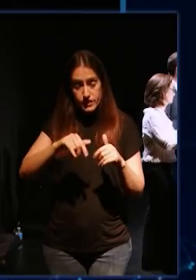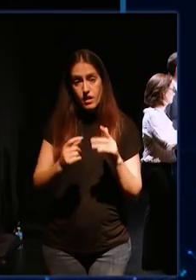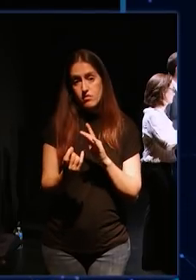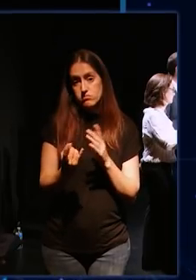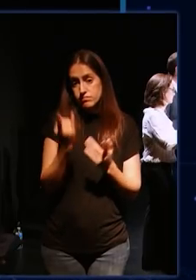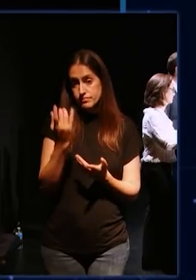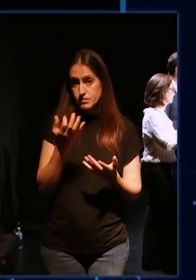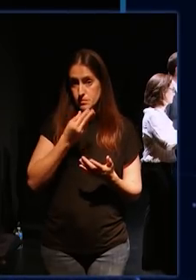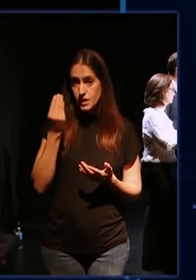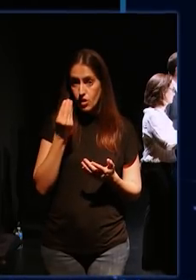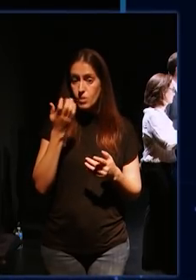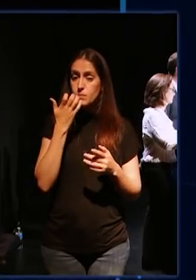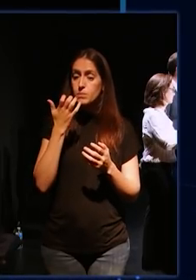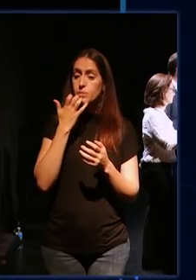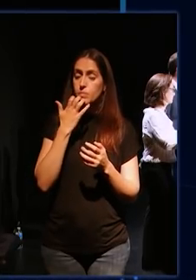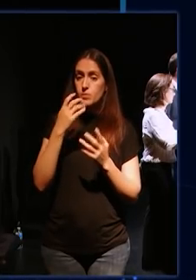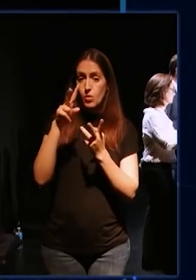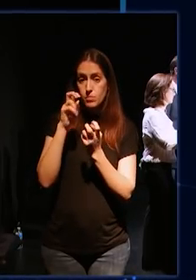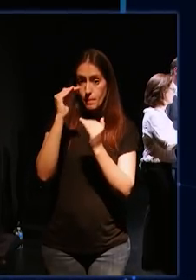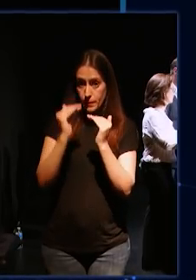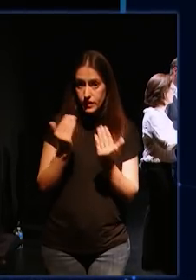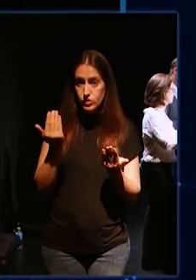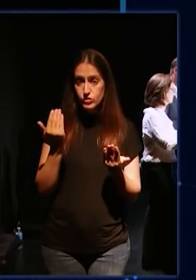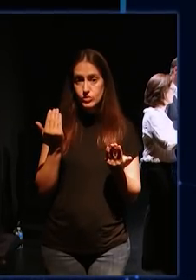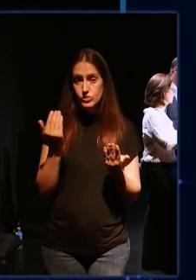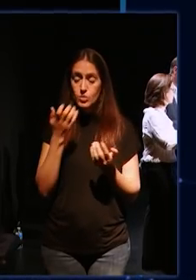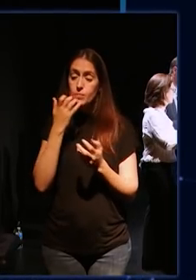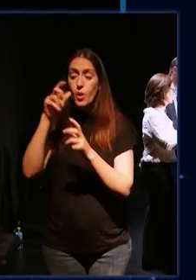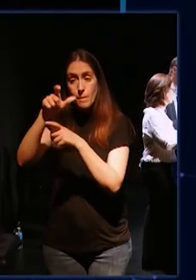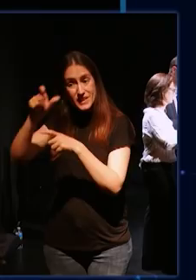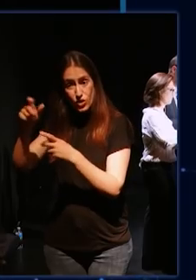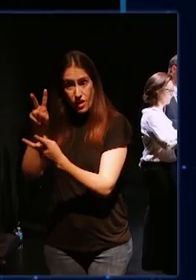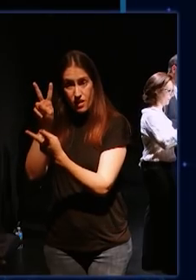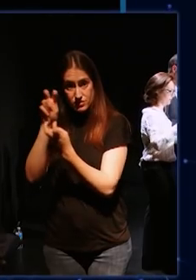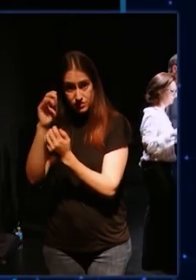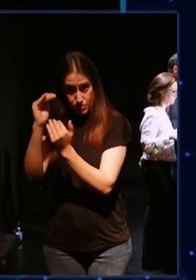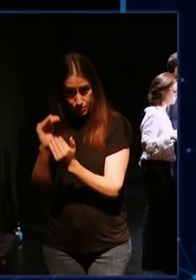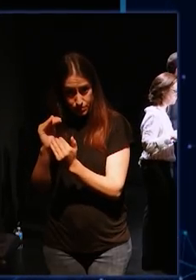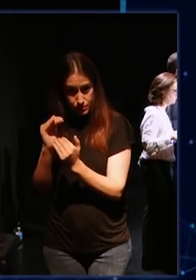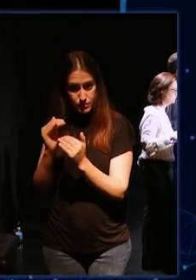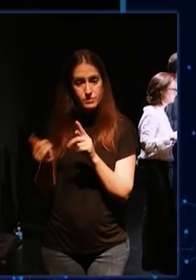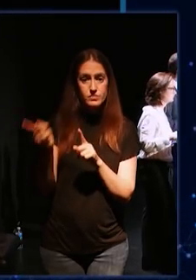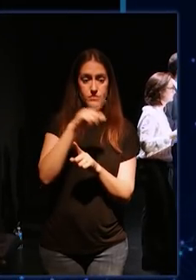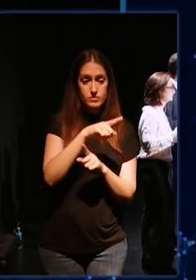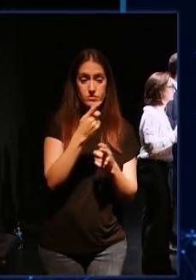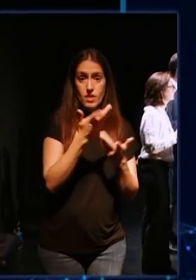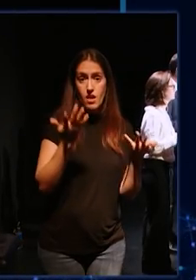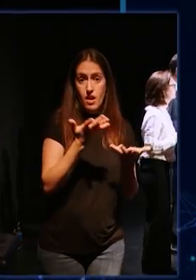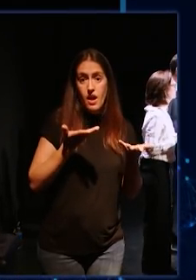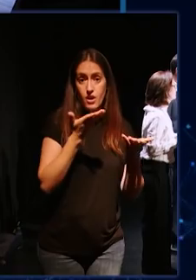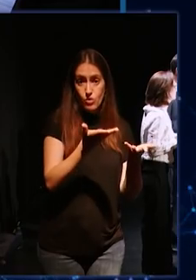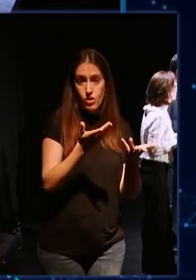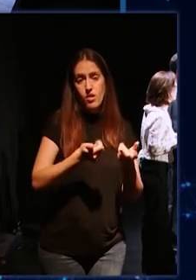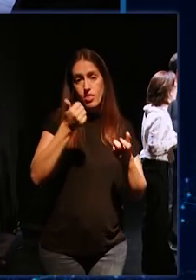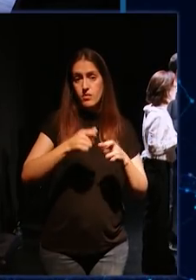nosotros tenemos, si el ciudadano paga menos impuestos y a los demás y los que fomentan el comercio les ayudamos, esto va a incentivar el comercio